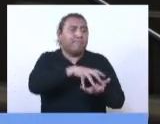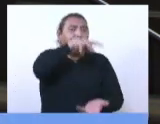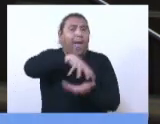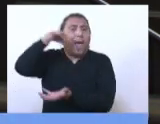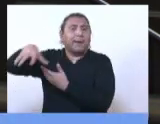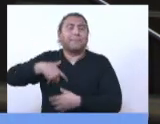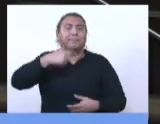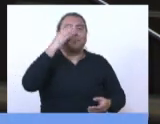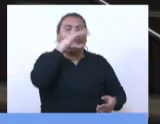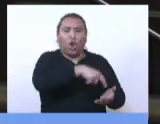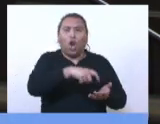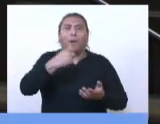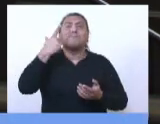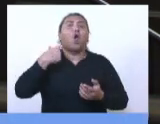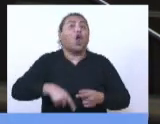día